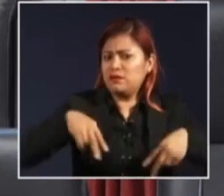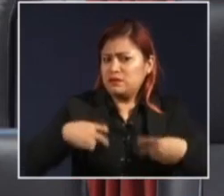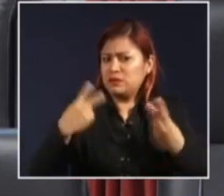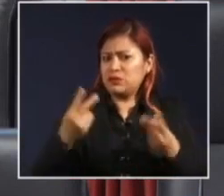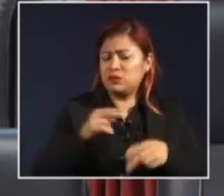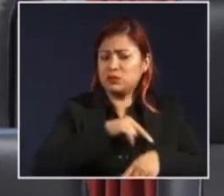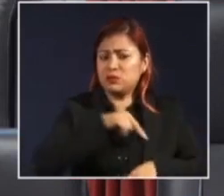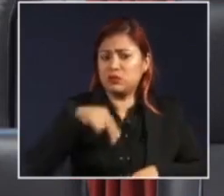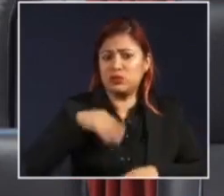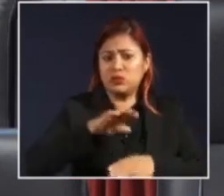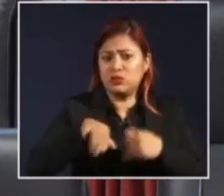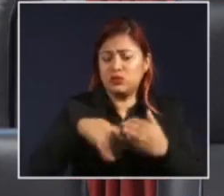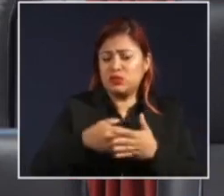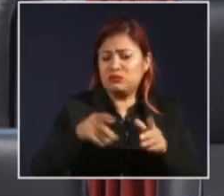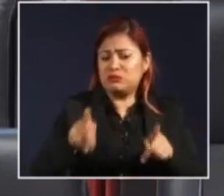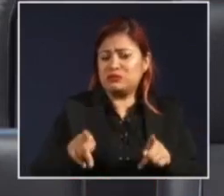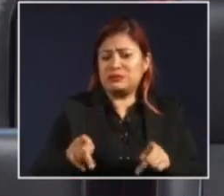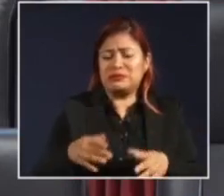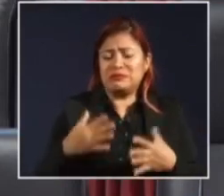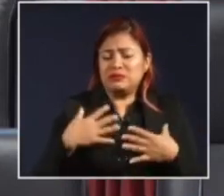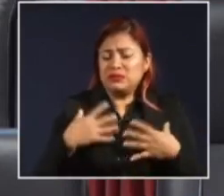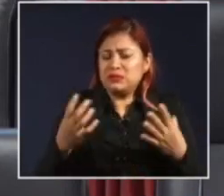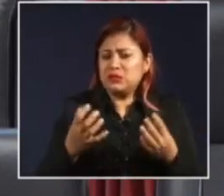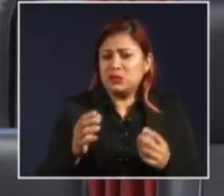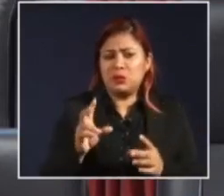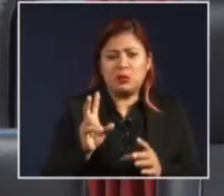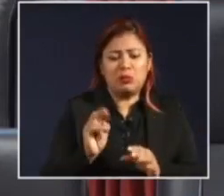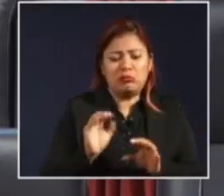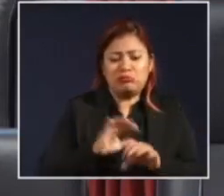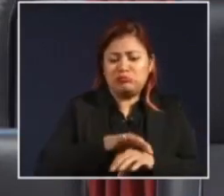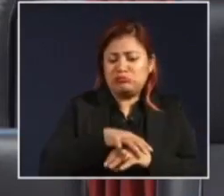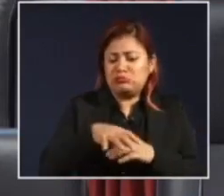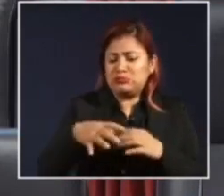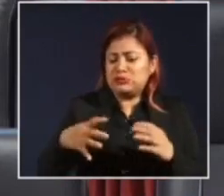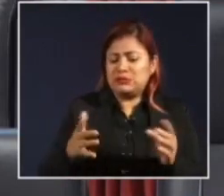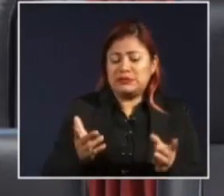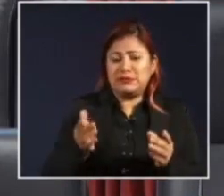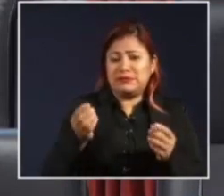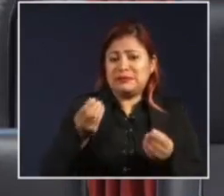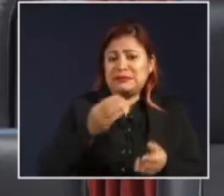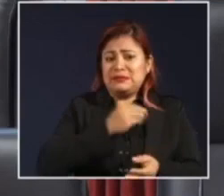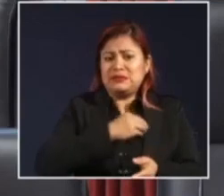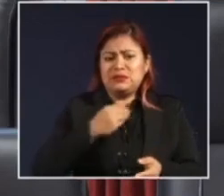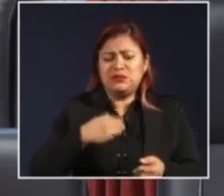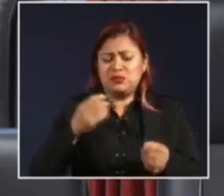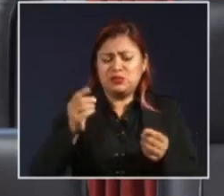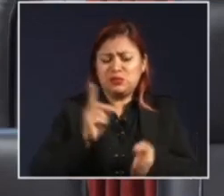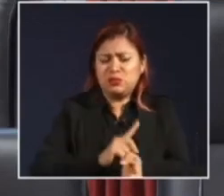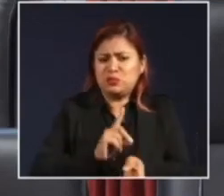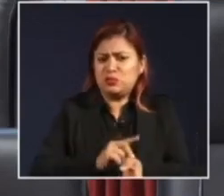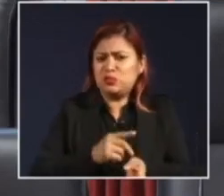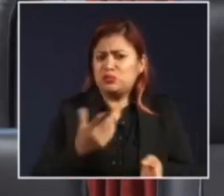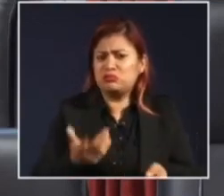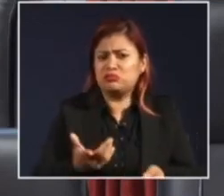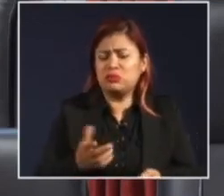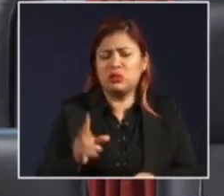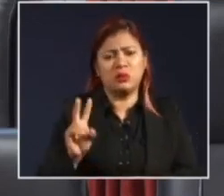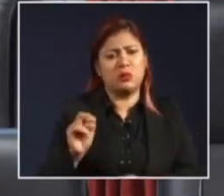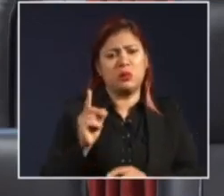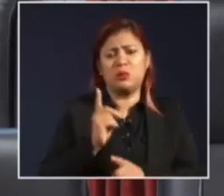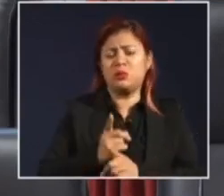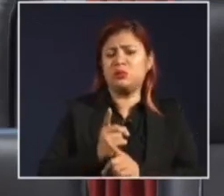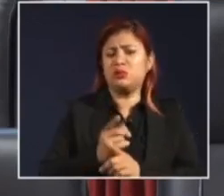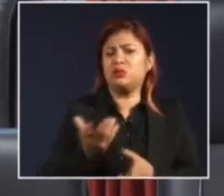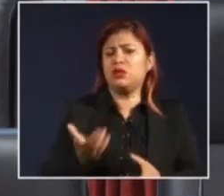las personas tememos no nos cubre ni siquiera la atención médica. ¡Qué injusto! ¡Qué injusto! Las personas